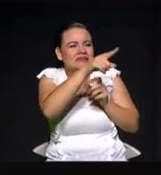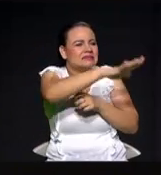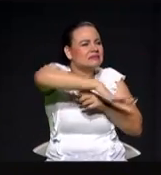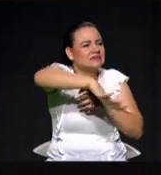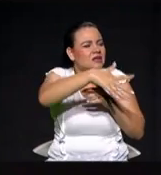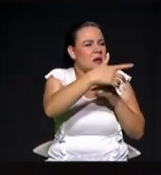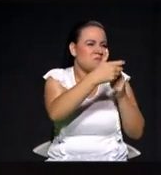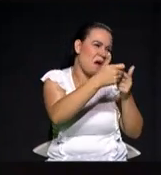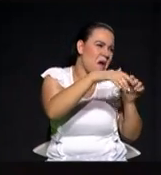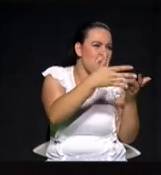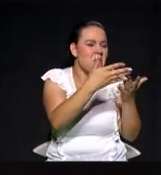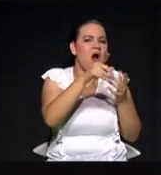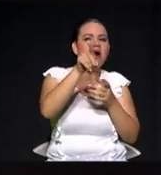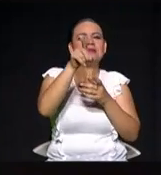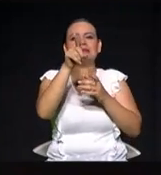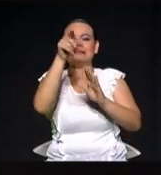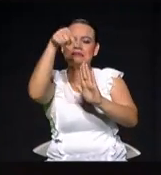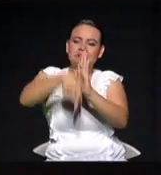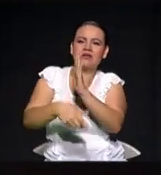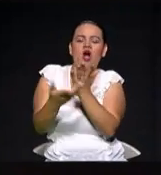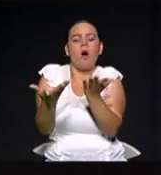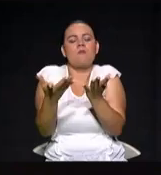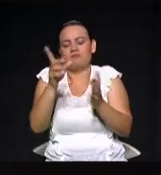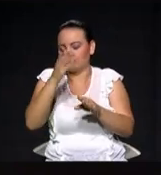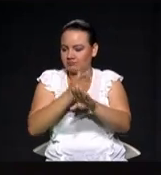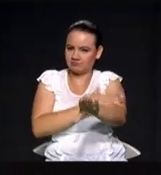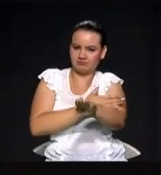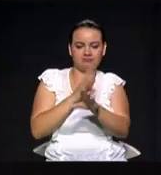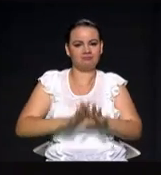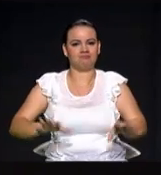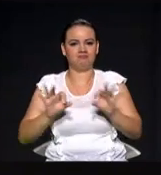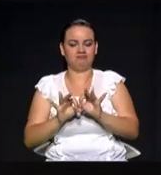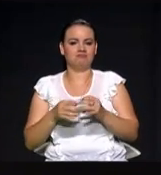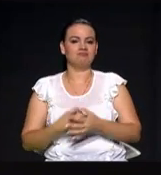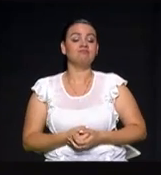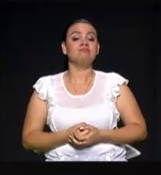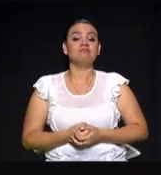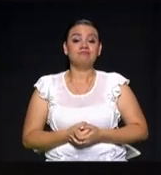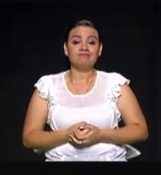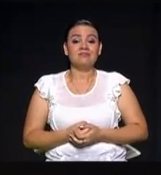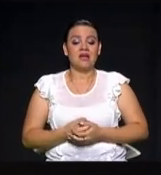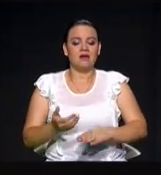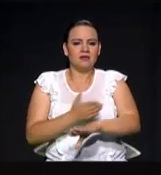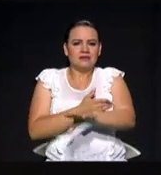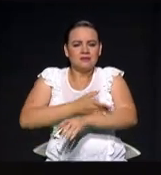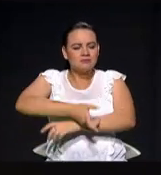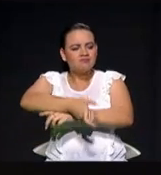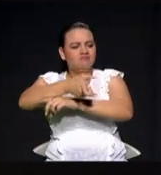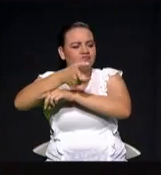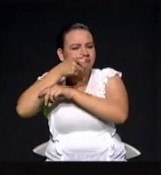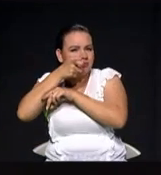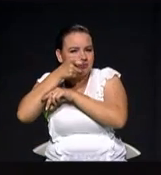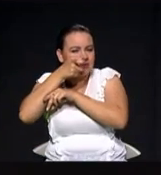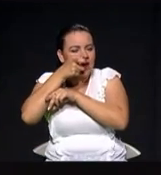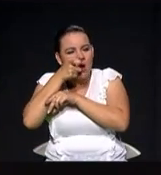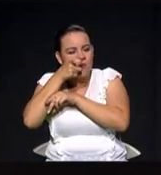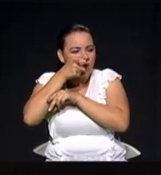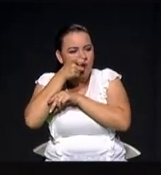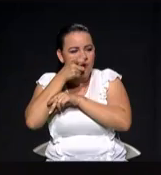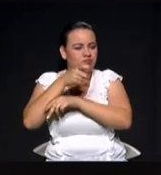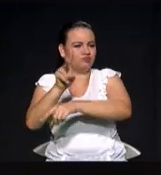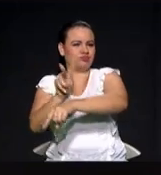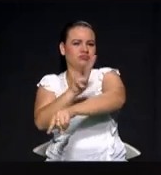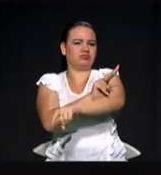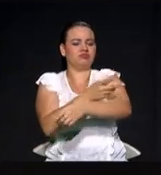decisiones muy concretas al respecto personalmente tenemos que aumentar los controles eso es un tema supremamente importante nosotros